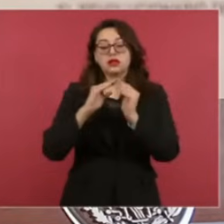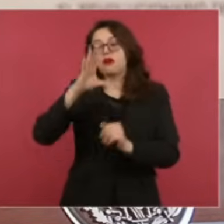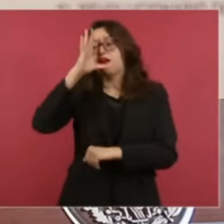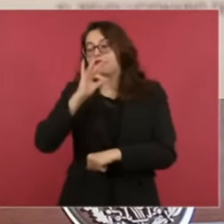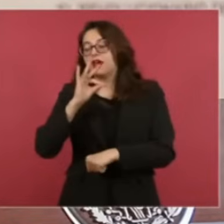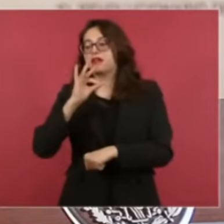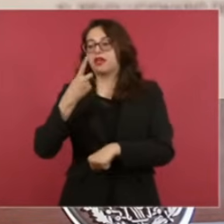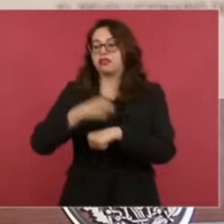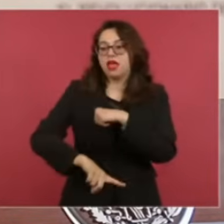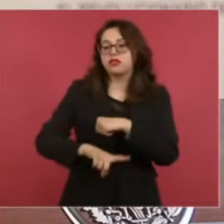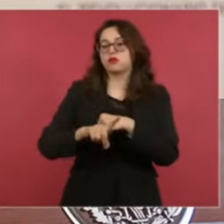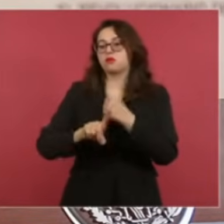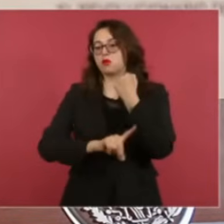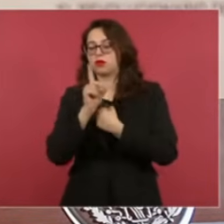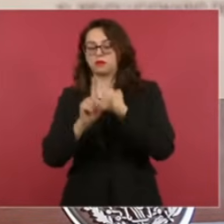afectadas.